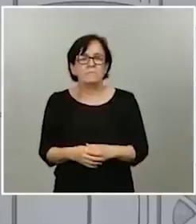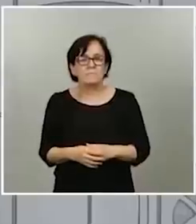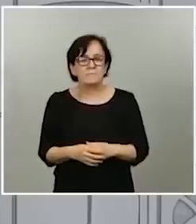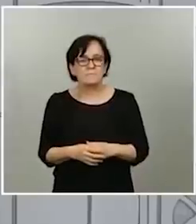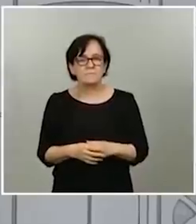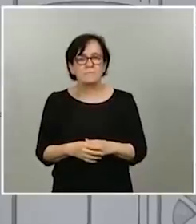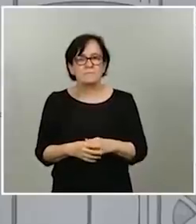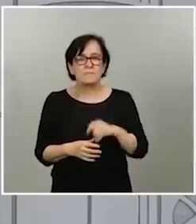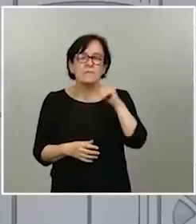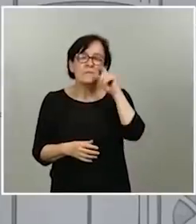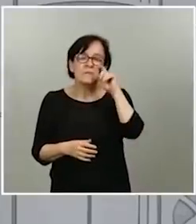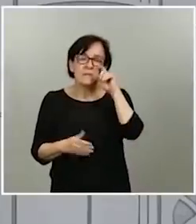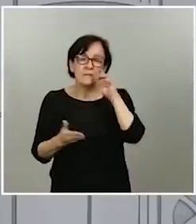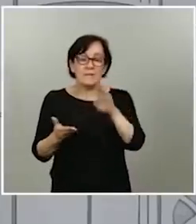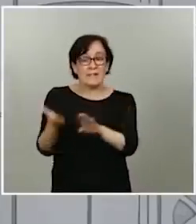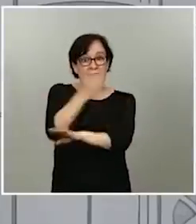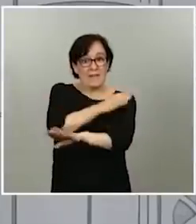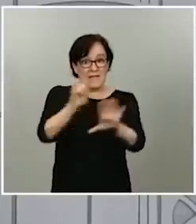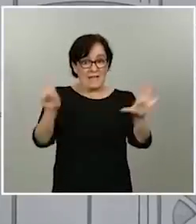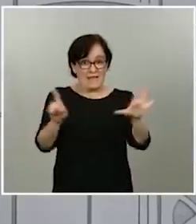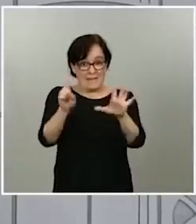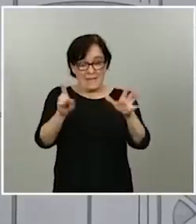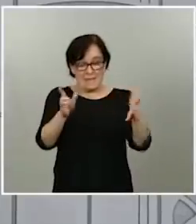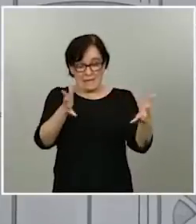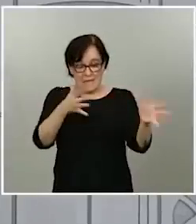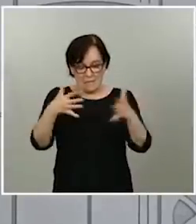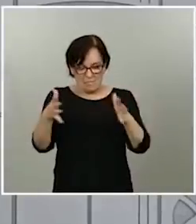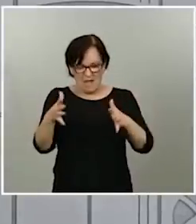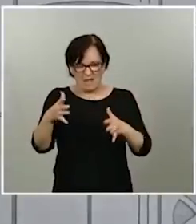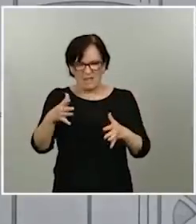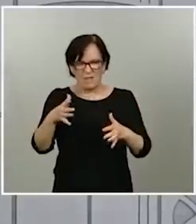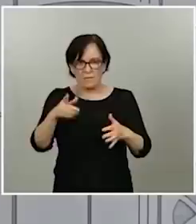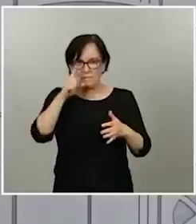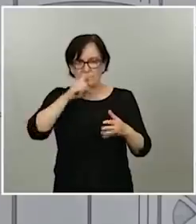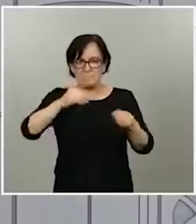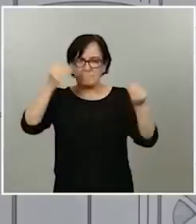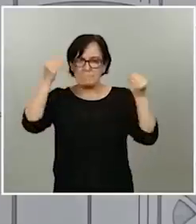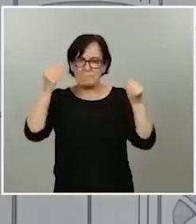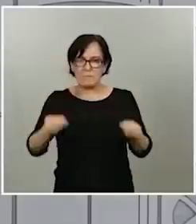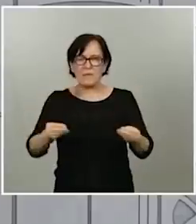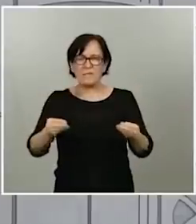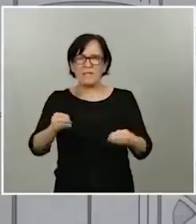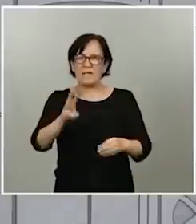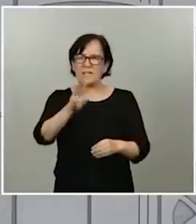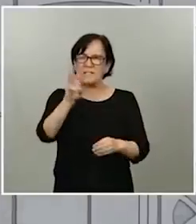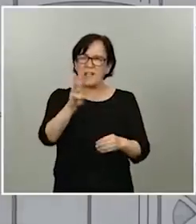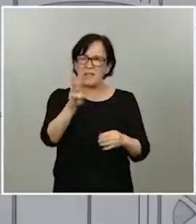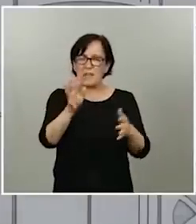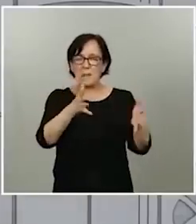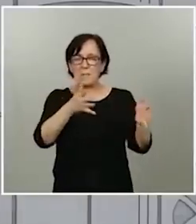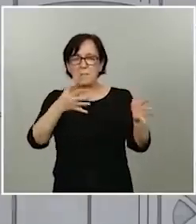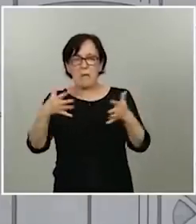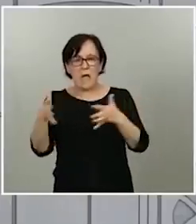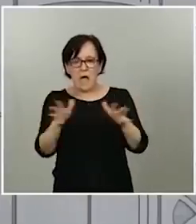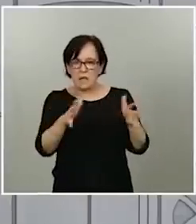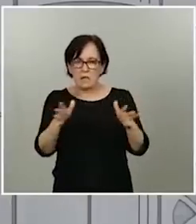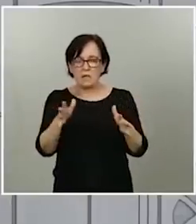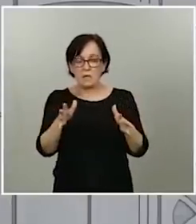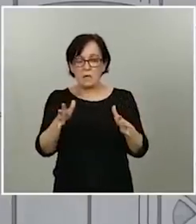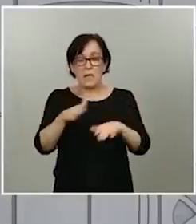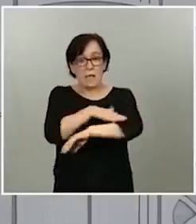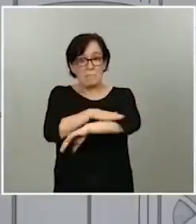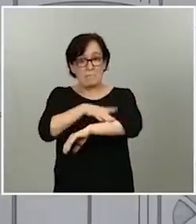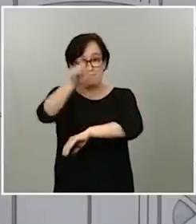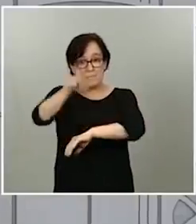esto alguien tiene que pagar por ello porque es que han muerto decenas de miles de personas bien pero esto ya